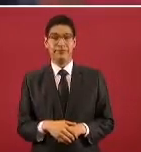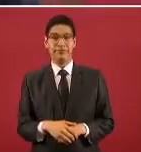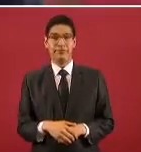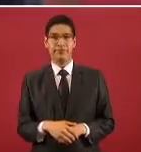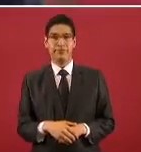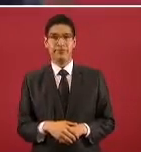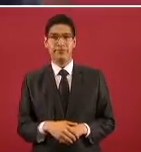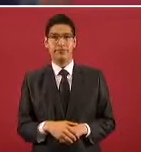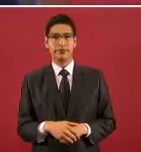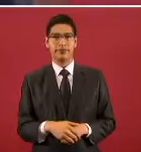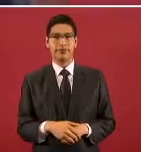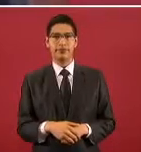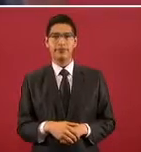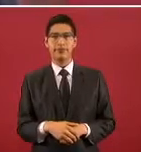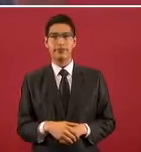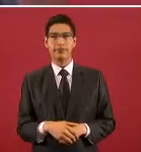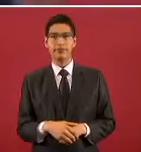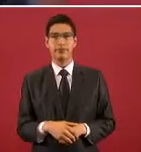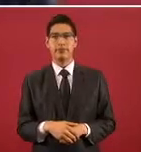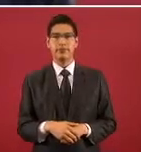Entonces, no